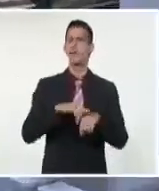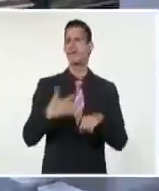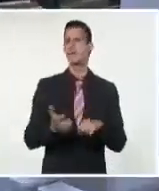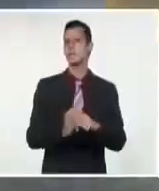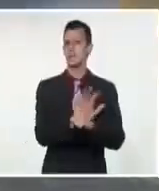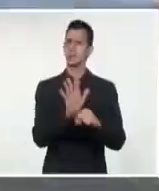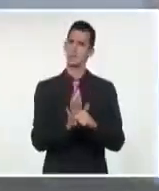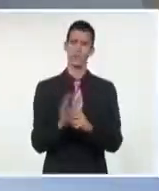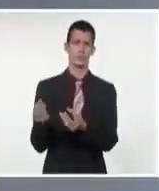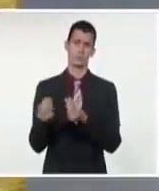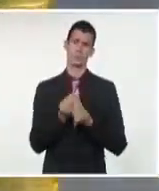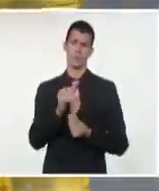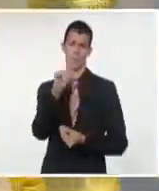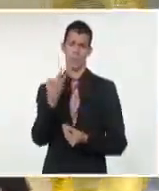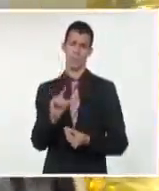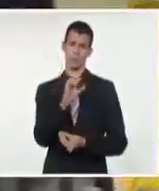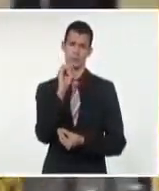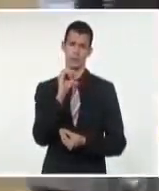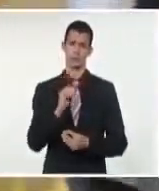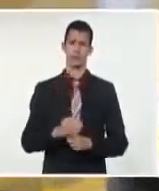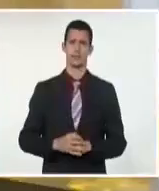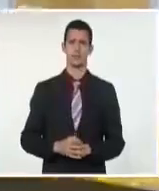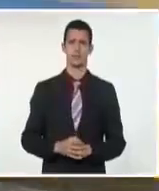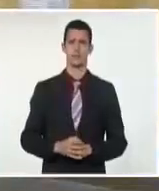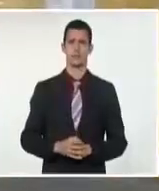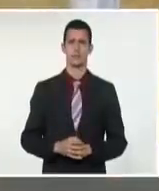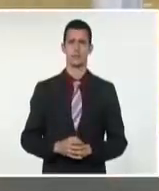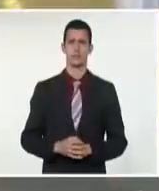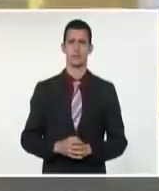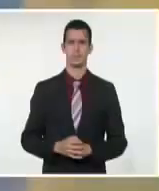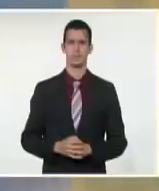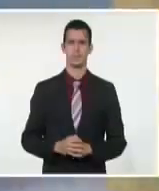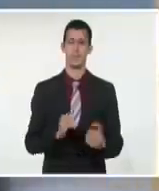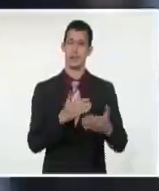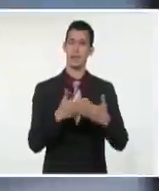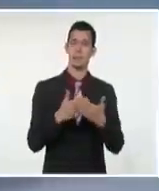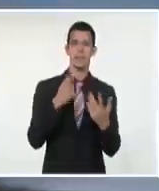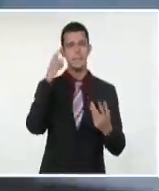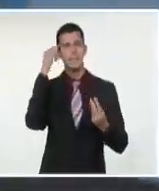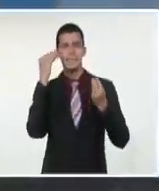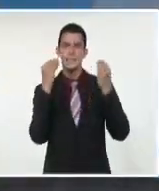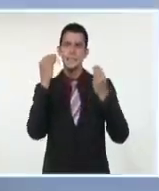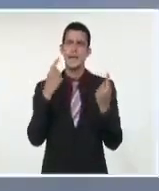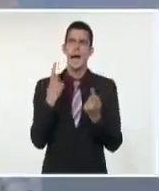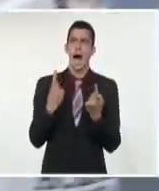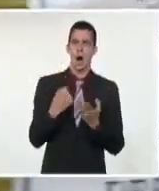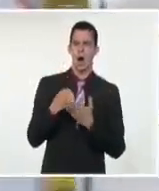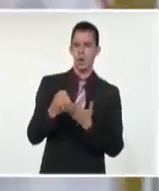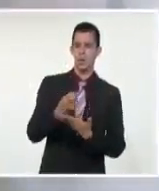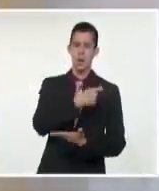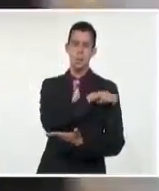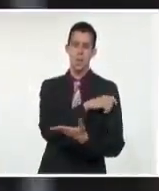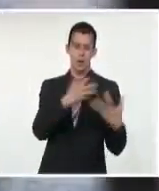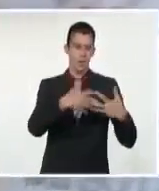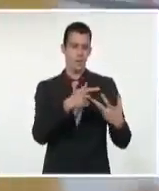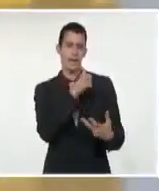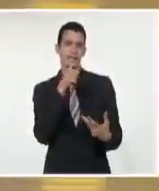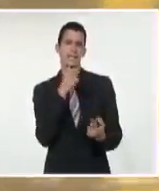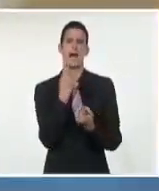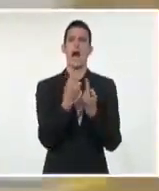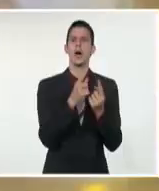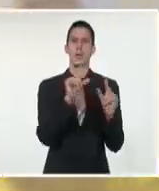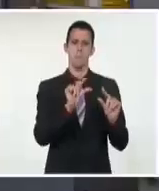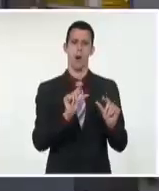Ante esa realidad, la entidad adoptó diversas estrategias para dar respuesta a la demanda en alguna medida y readecuó los niveles de producción de